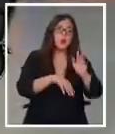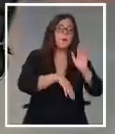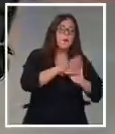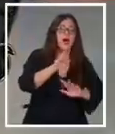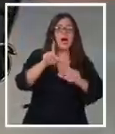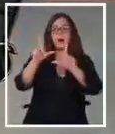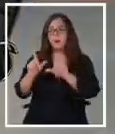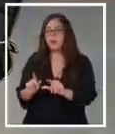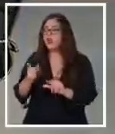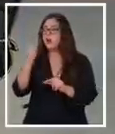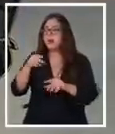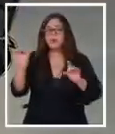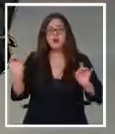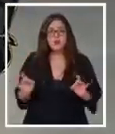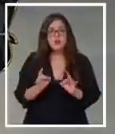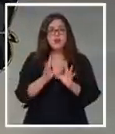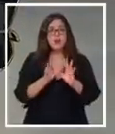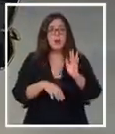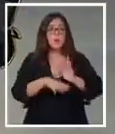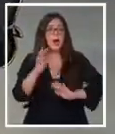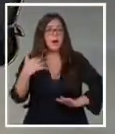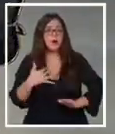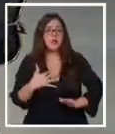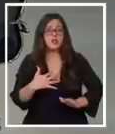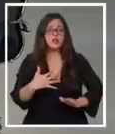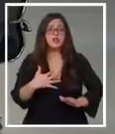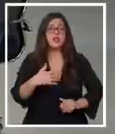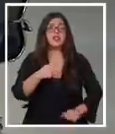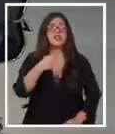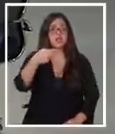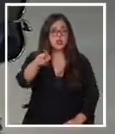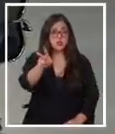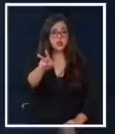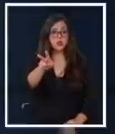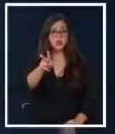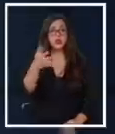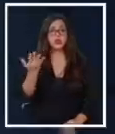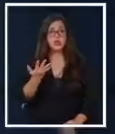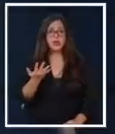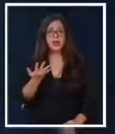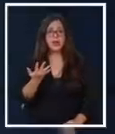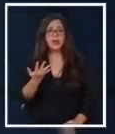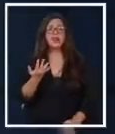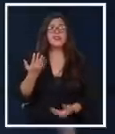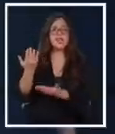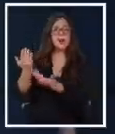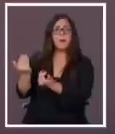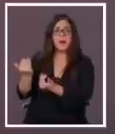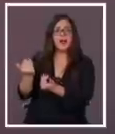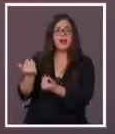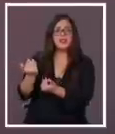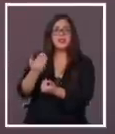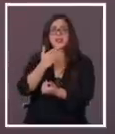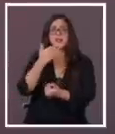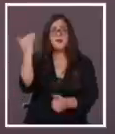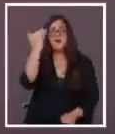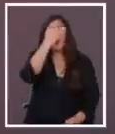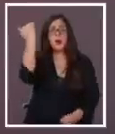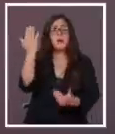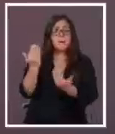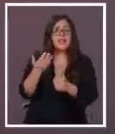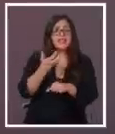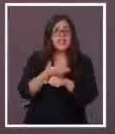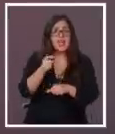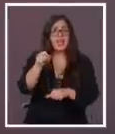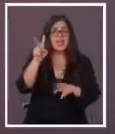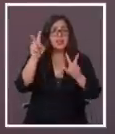pero probablemente lo más característico de su yo era el nivel de espectativa el nivel de popularidad de esperanza